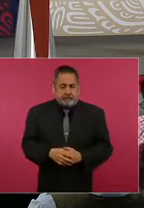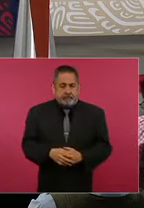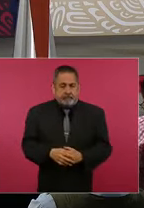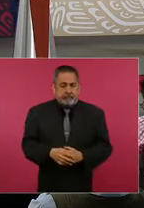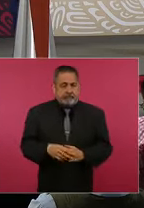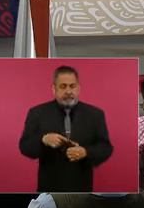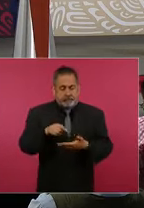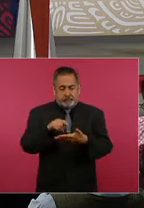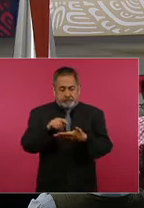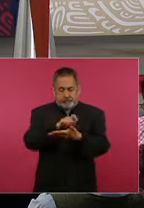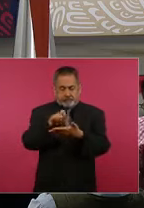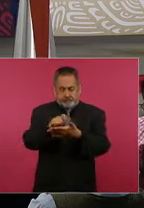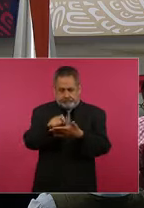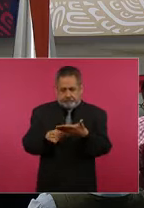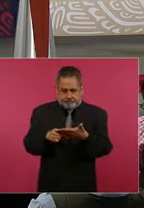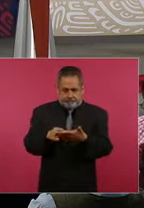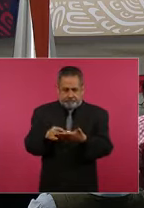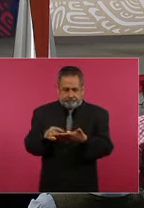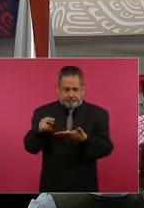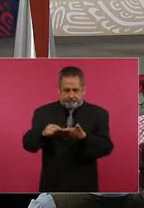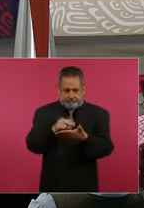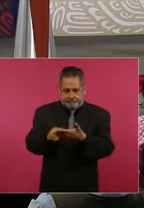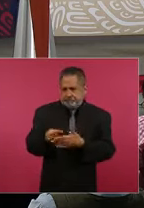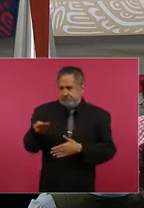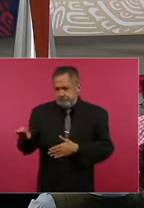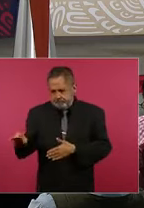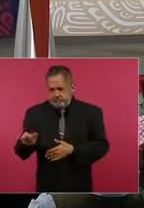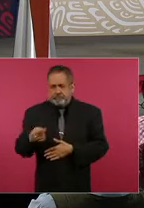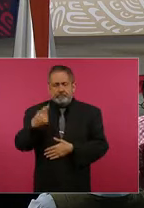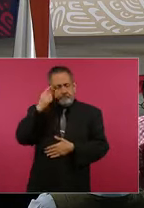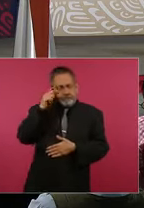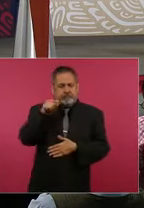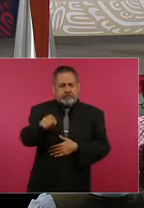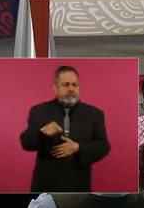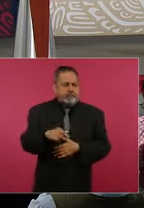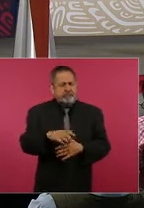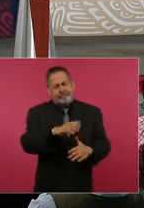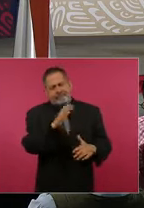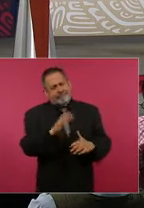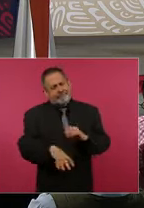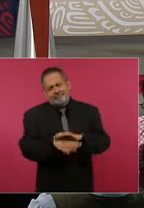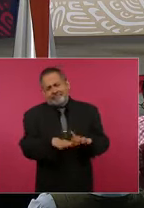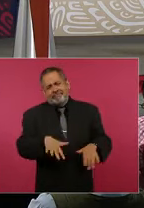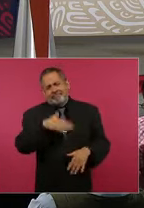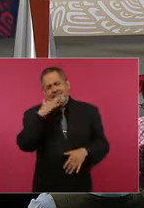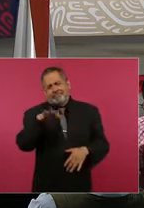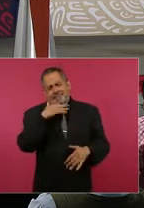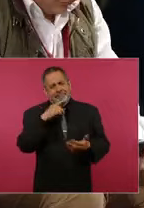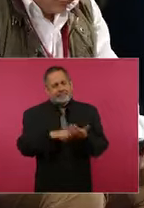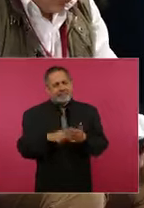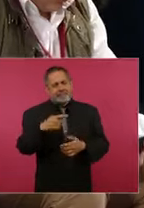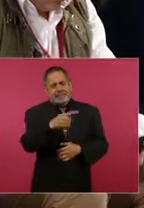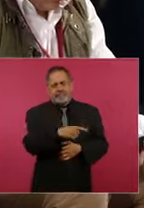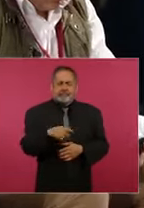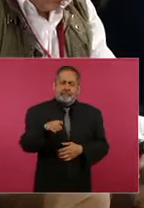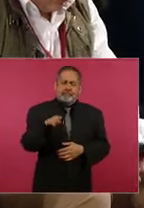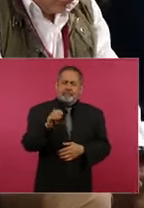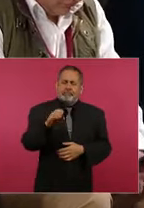este escrito que voy a dejar que piden acabar con los actos de corrupción de la constructora